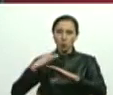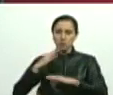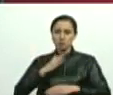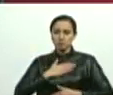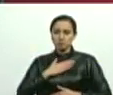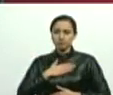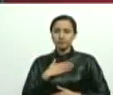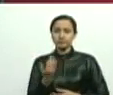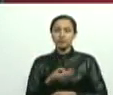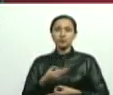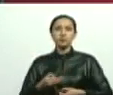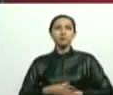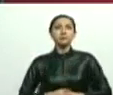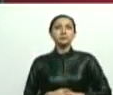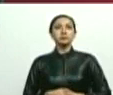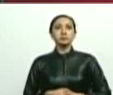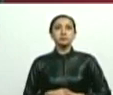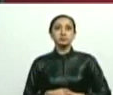correcto.